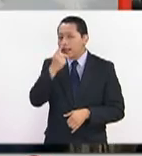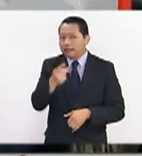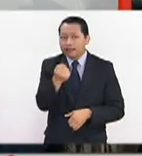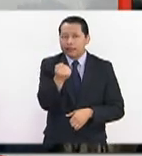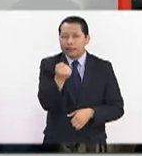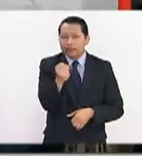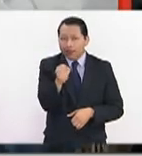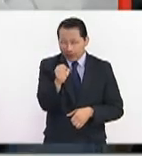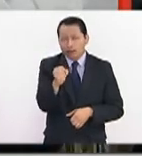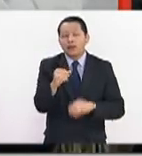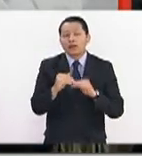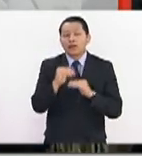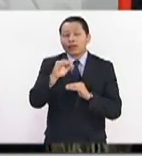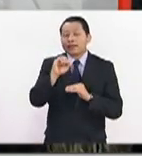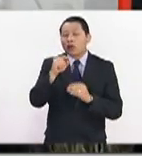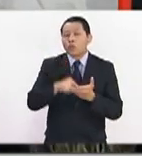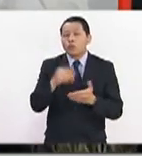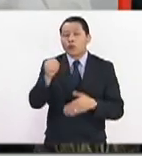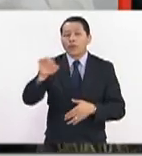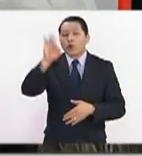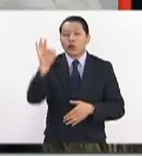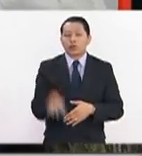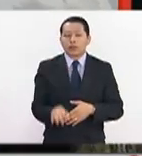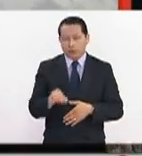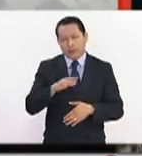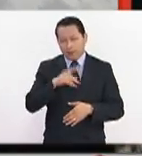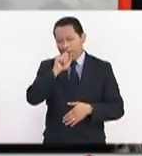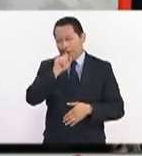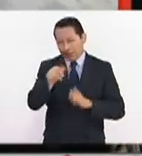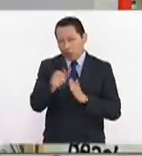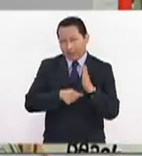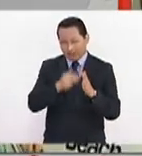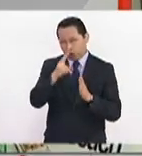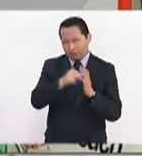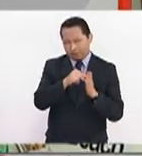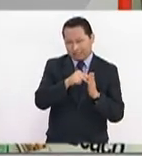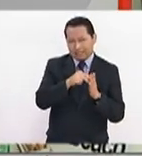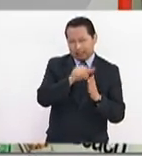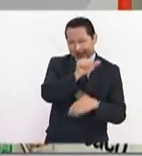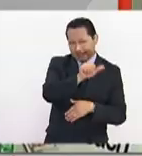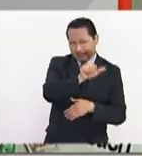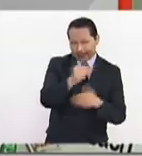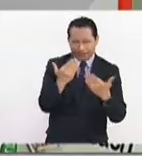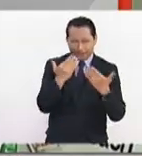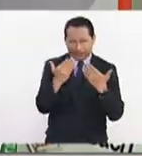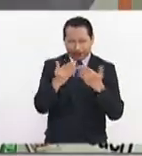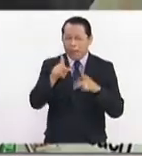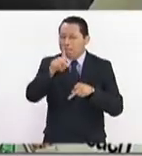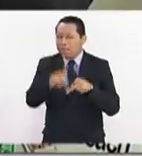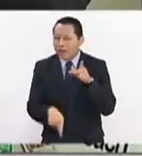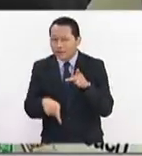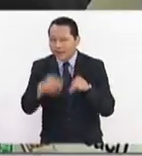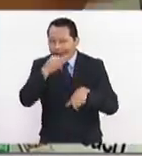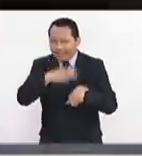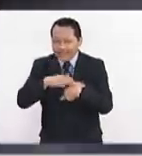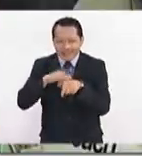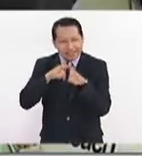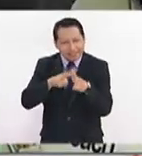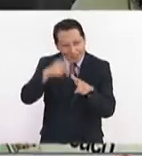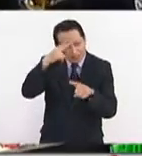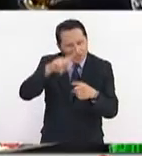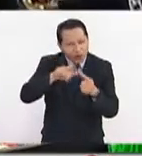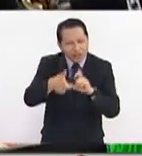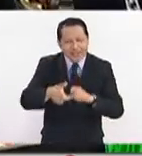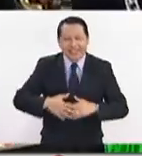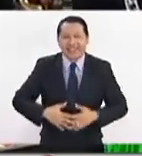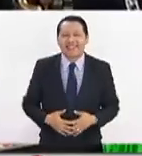subió 0.9% en relación con el mismo mes del 2016. Vamos a hacer una pausa. Le recuerdo que está usted viendo